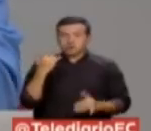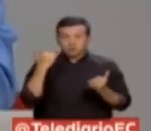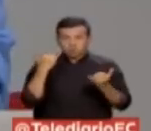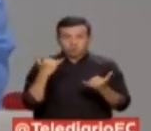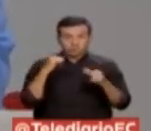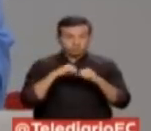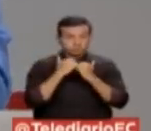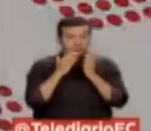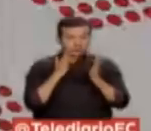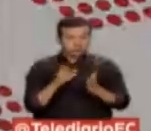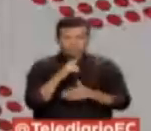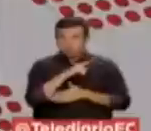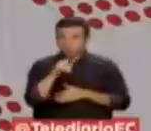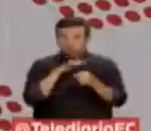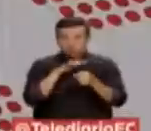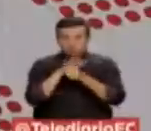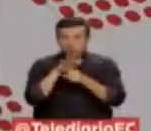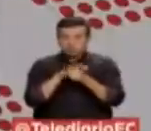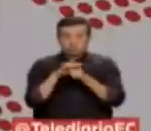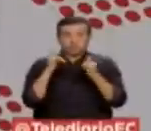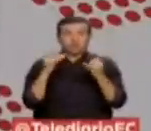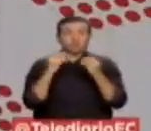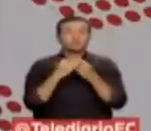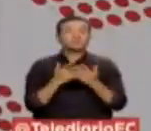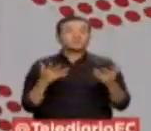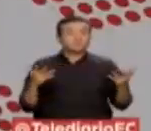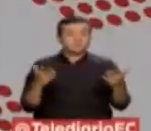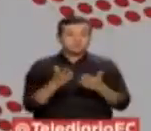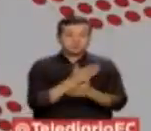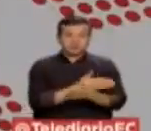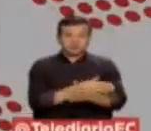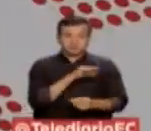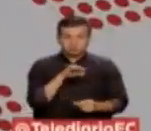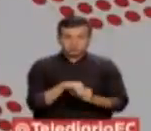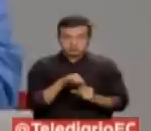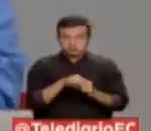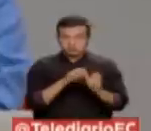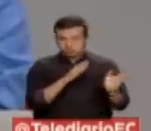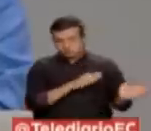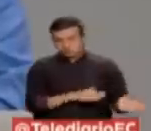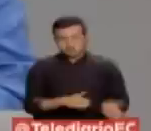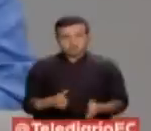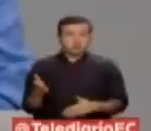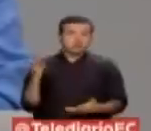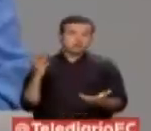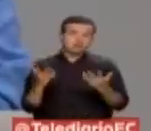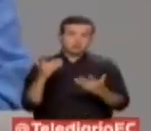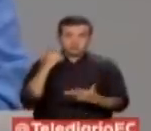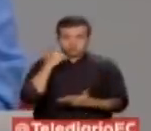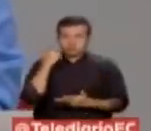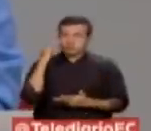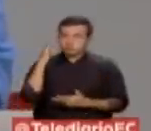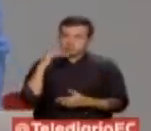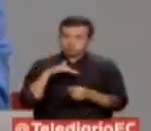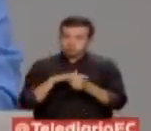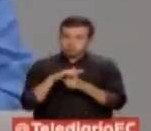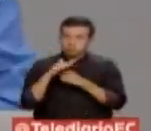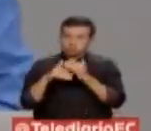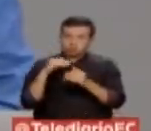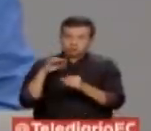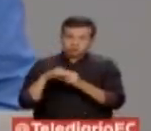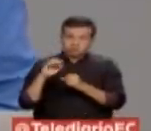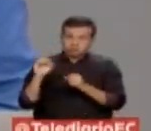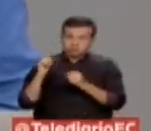legislativos están influidos por una temporada preelectoral Y probablemente sigan influidos por ella en